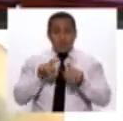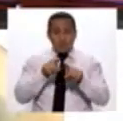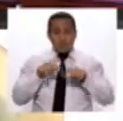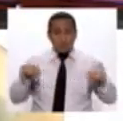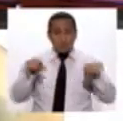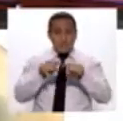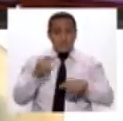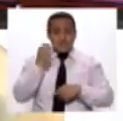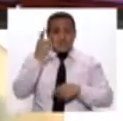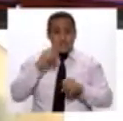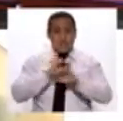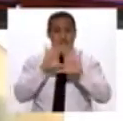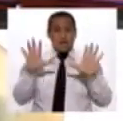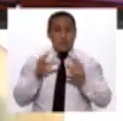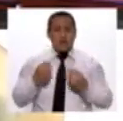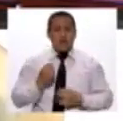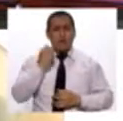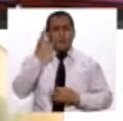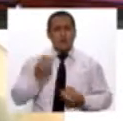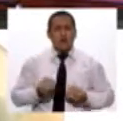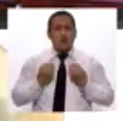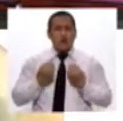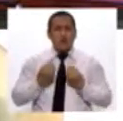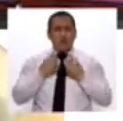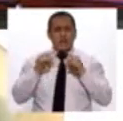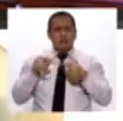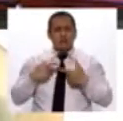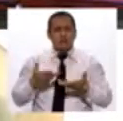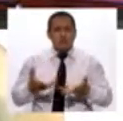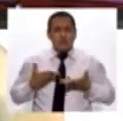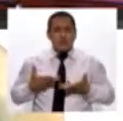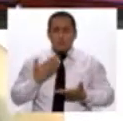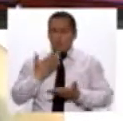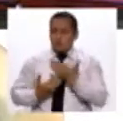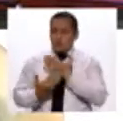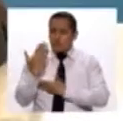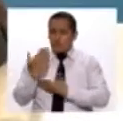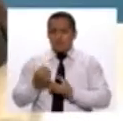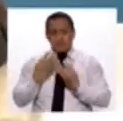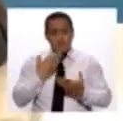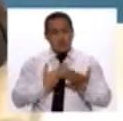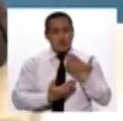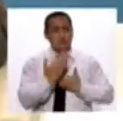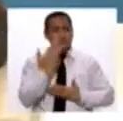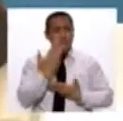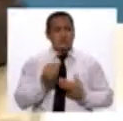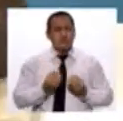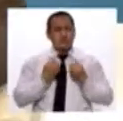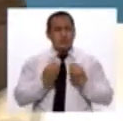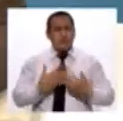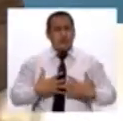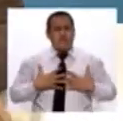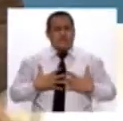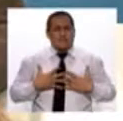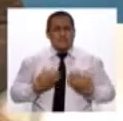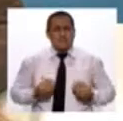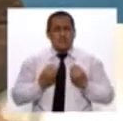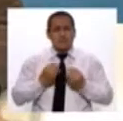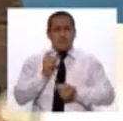menos definido para que ahora podamos comprender cómo es que eso nos afecta. Felipe, buenos días. Buenos días, Rocío. En realidad,